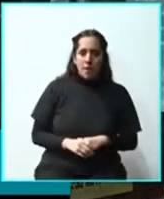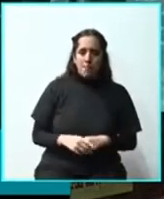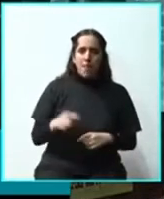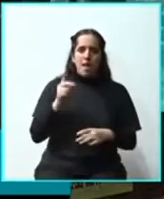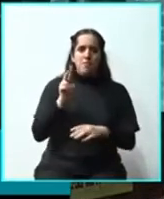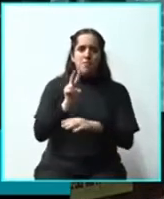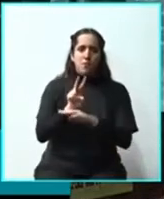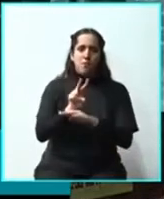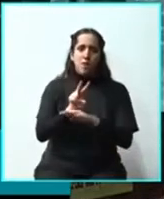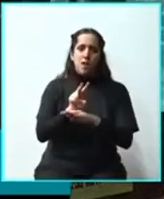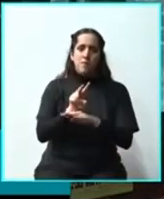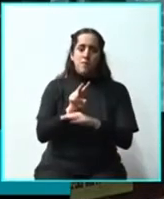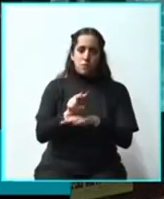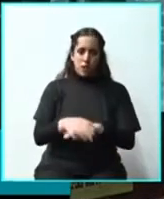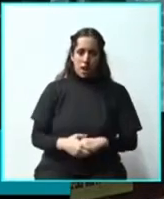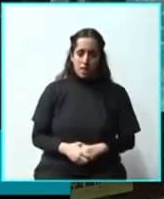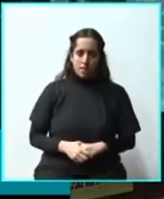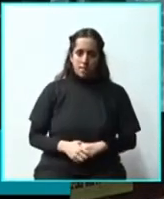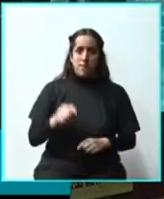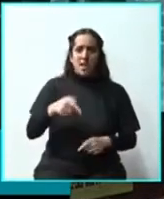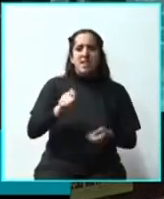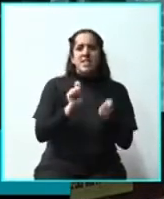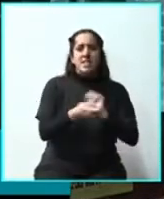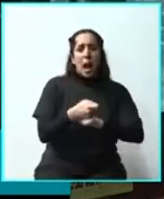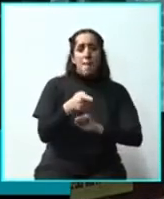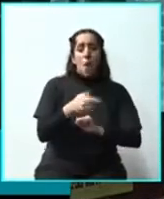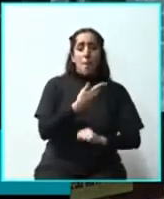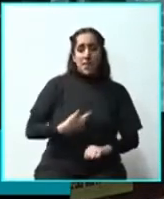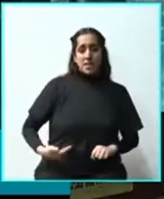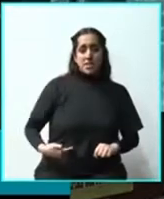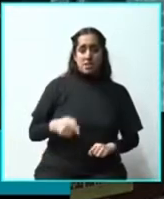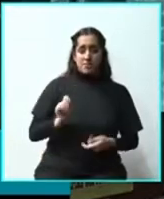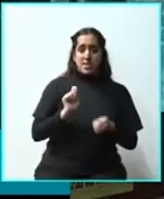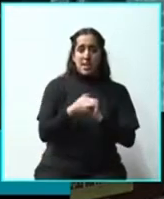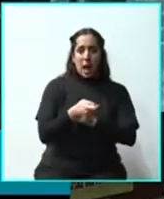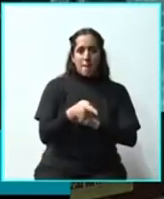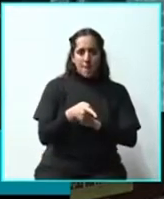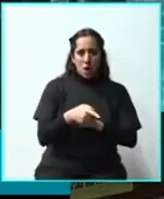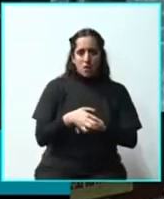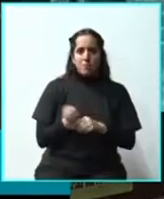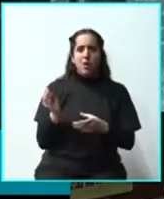Seguridad. Esta modificación, señor Presidente,